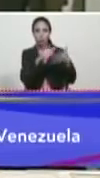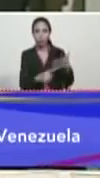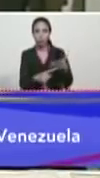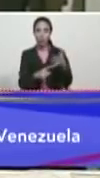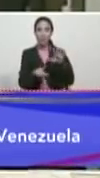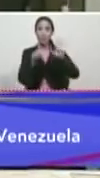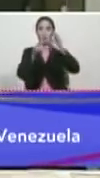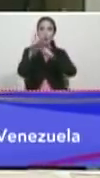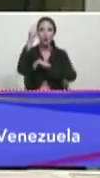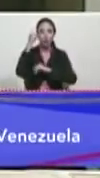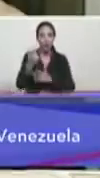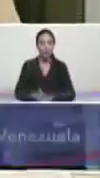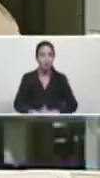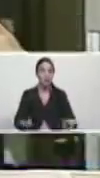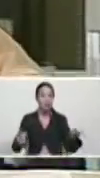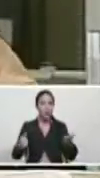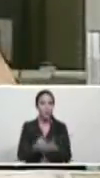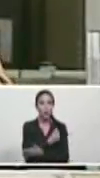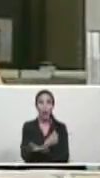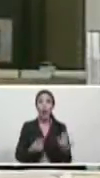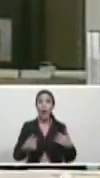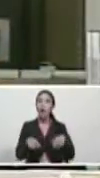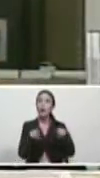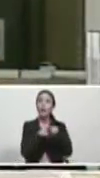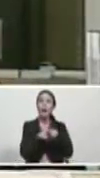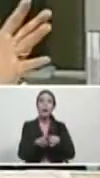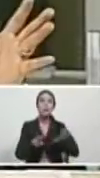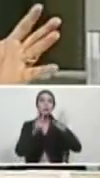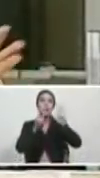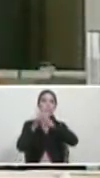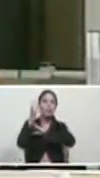1, 2, 3, 4, 5, 6 días, y al sexto día se hizo la luz.